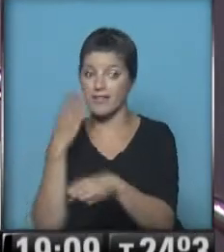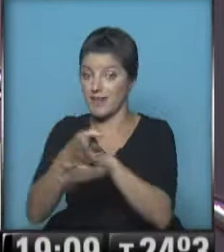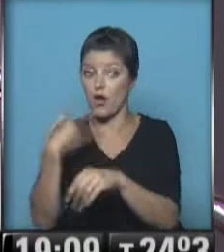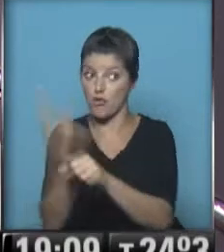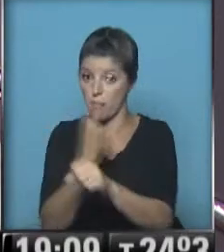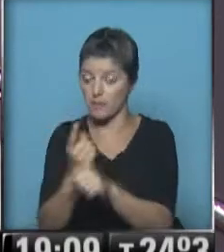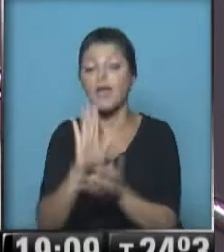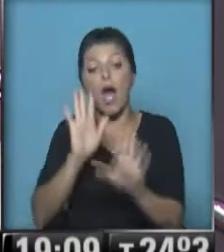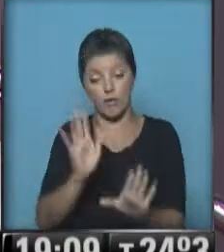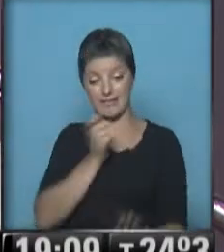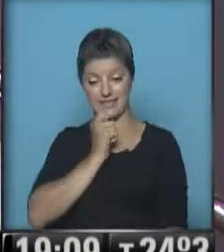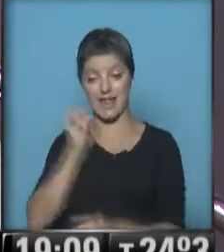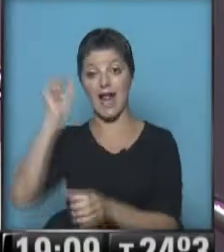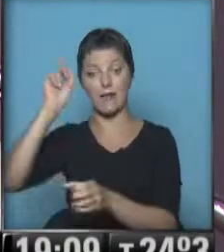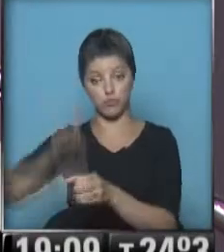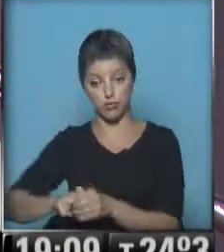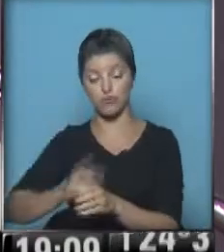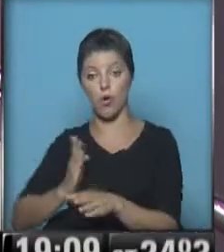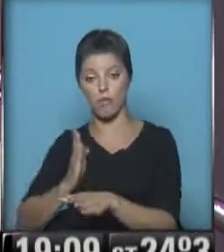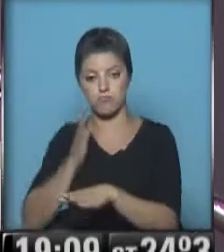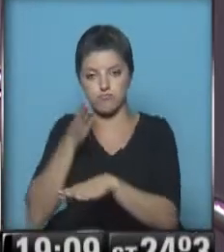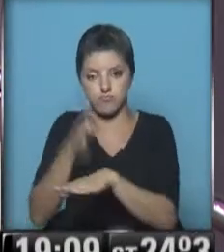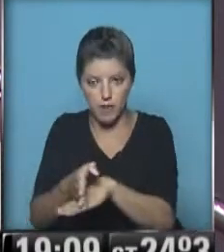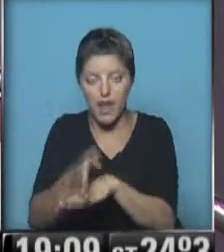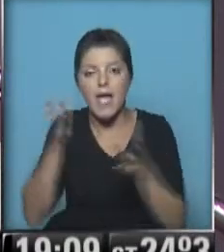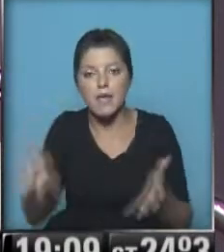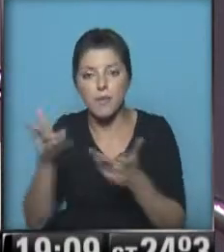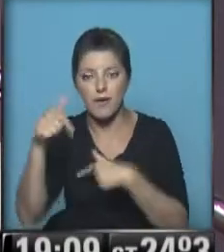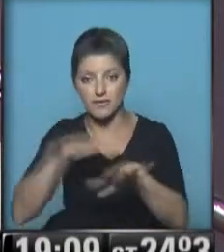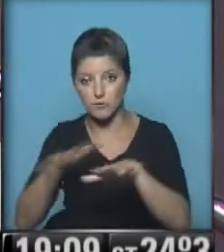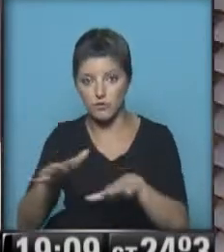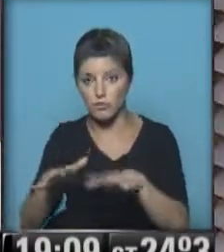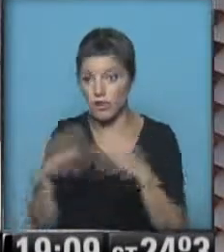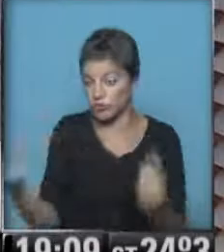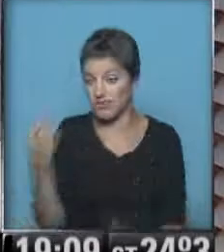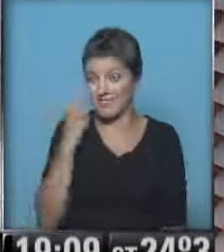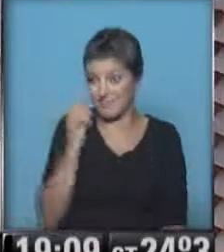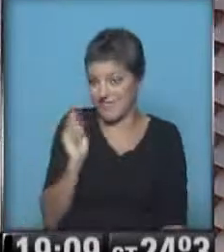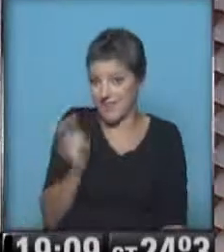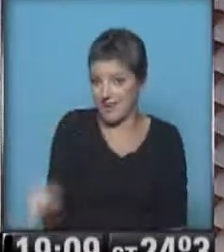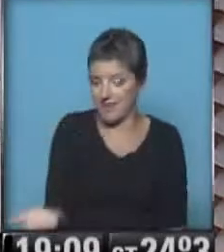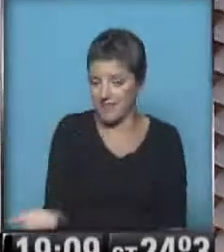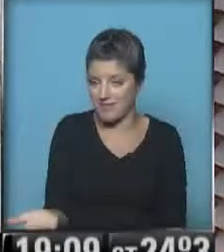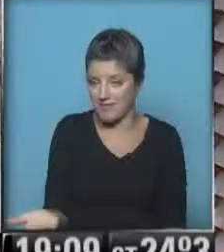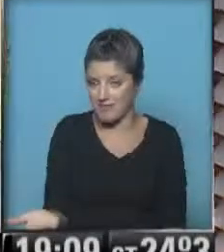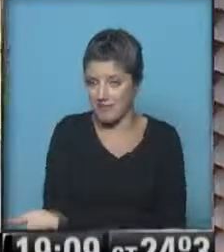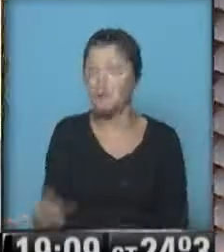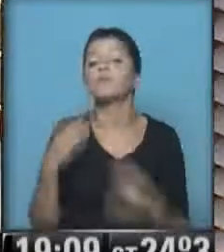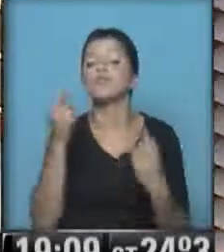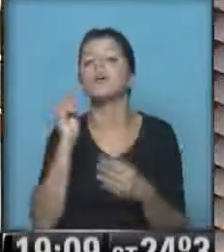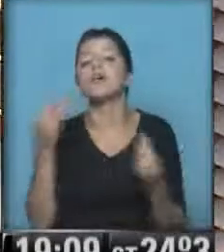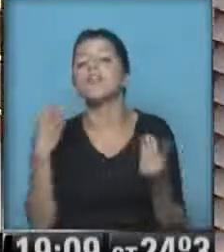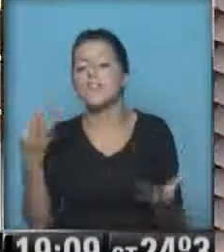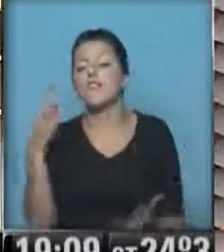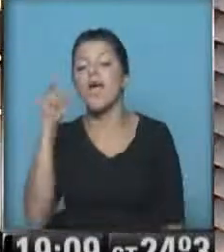es un socio el que ha irrumpido y promueve este tipo de hechos delictivos, tiene que ser identificado. ¿Qué debería hacer la autoridad competente